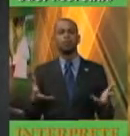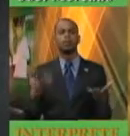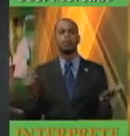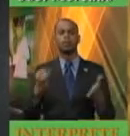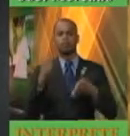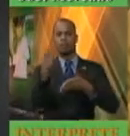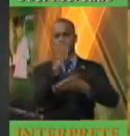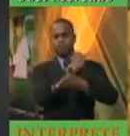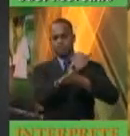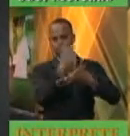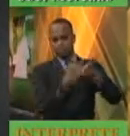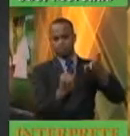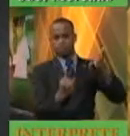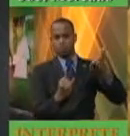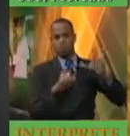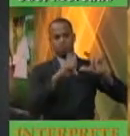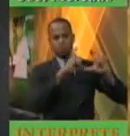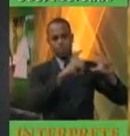pinten